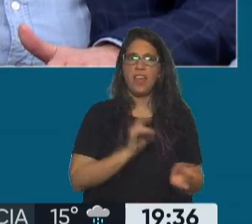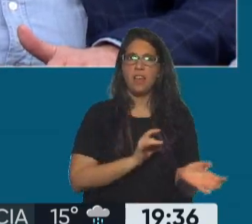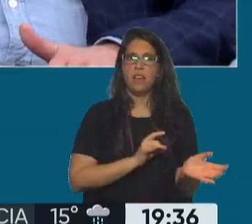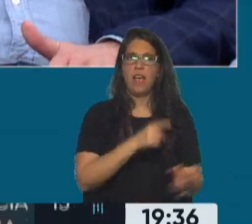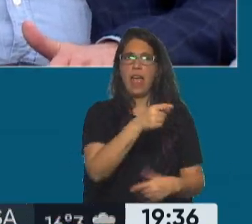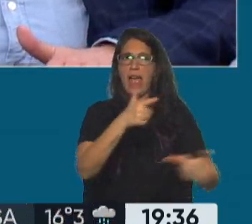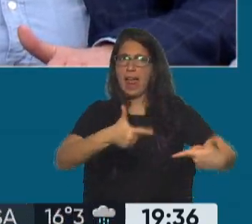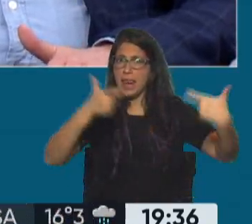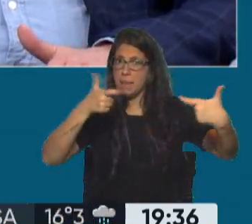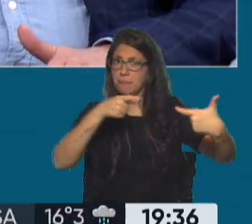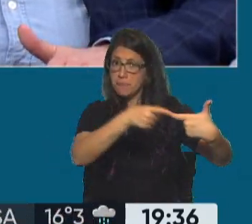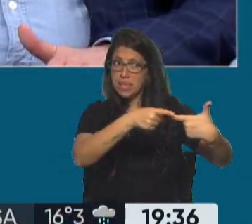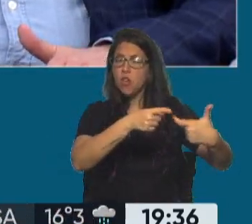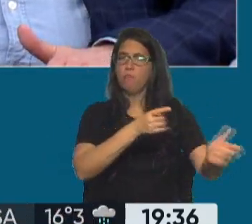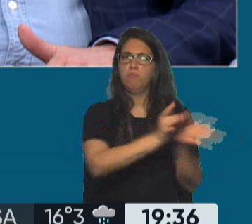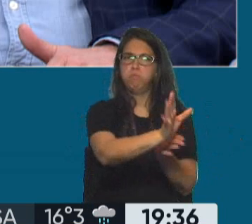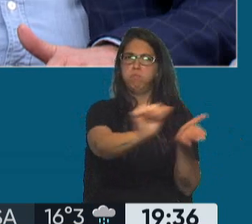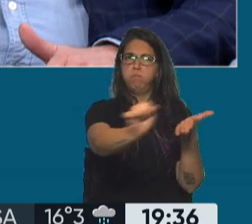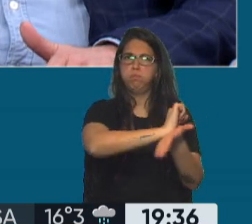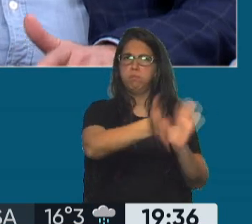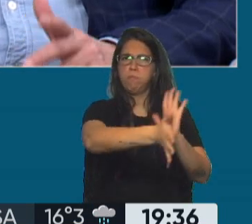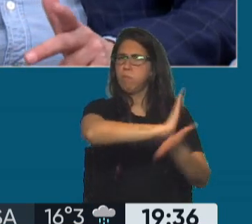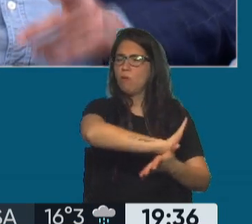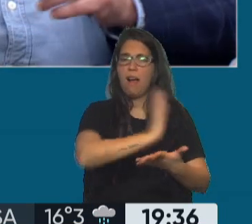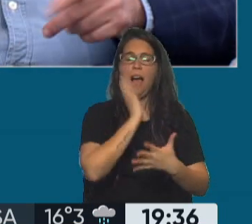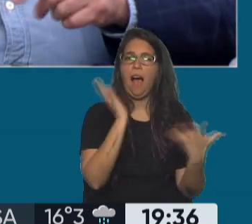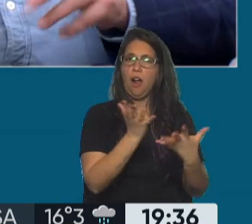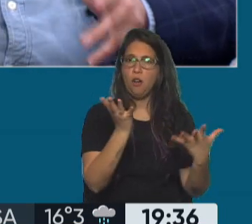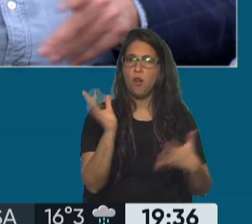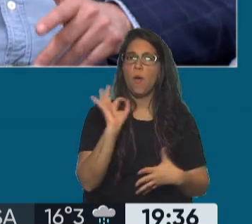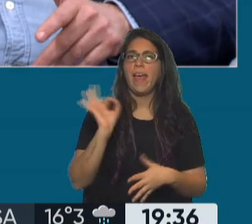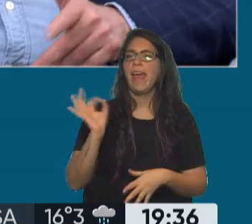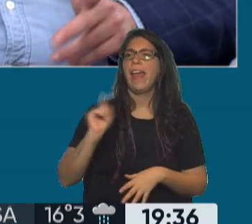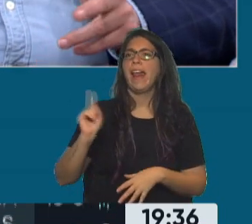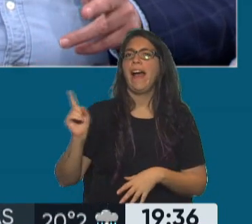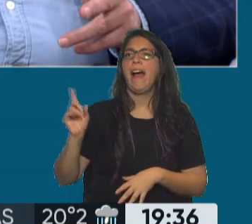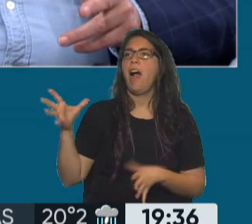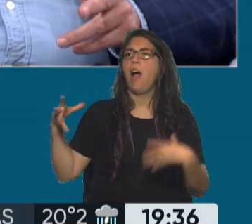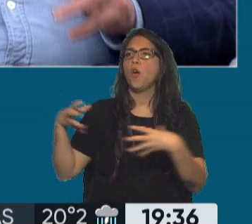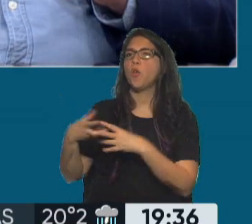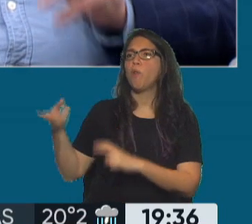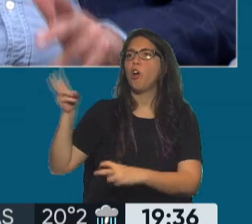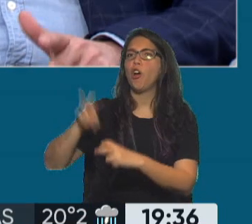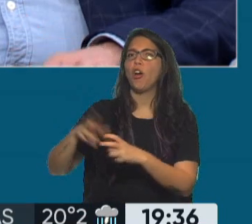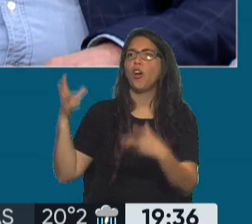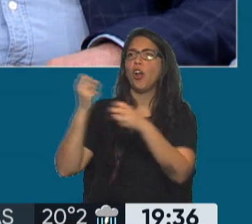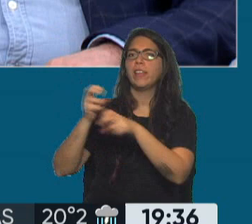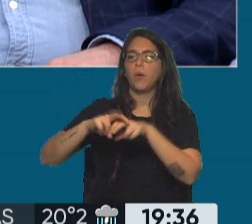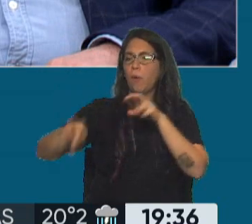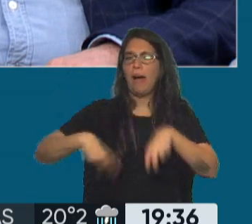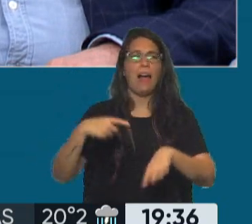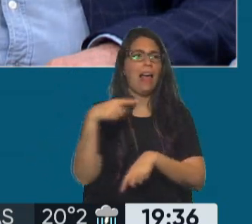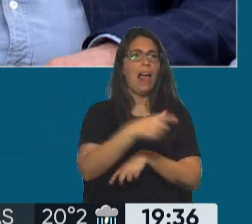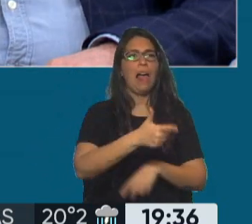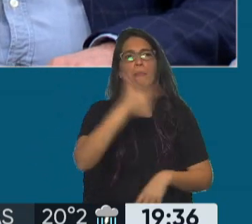del enemigo, porque no era que estaban tomando un colectivo y bajaron ahí y fueron a tirar un tiro. Ya tenían ese